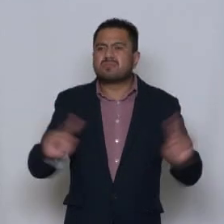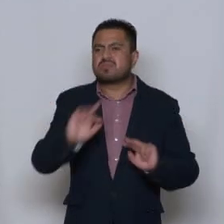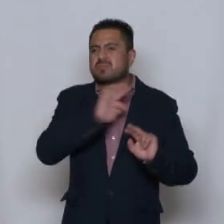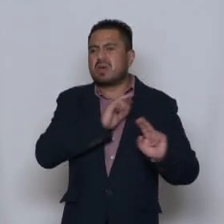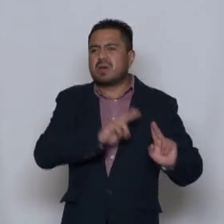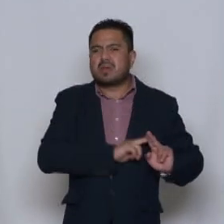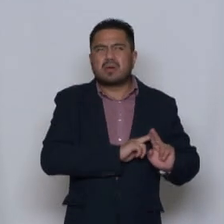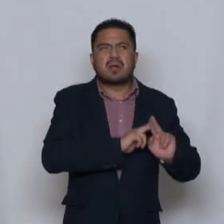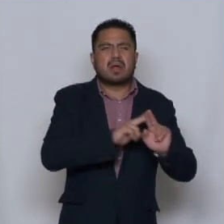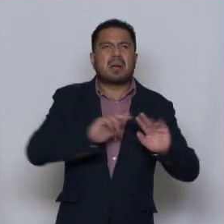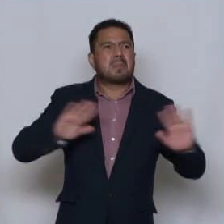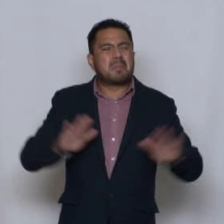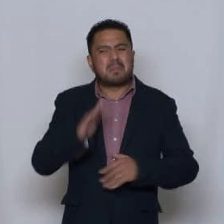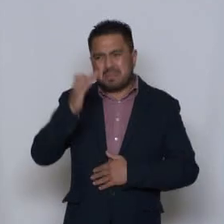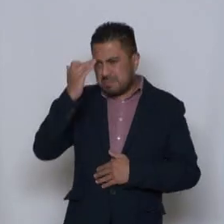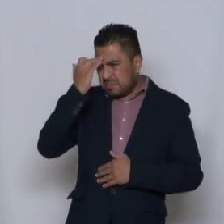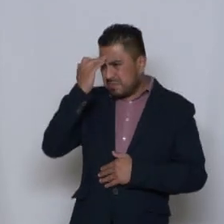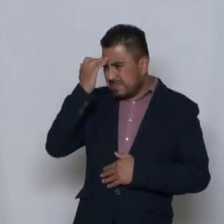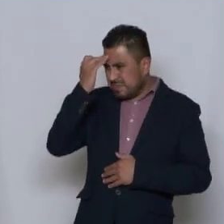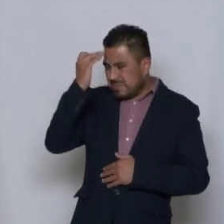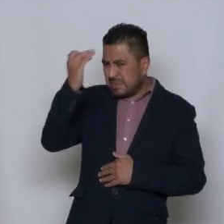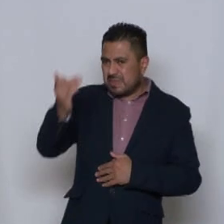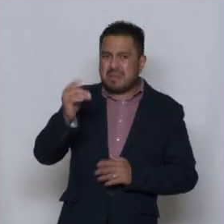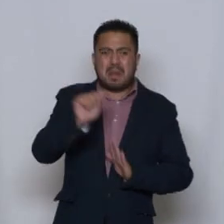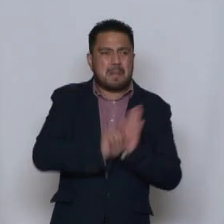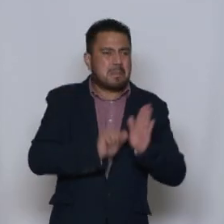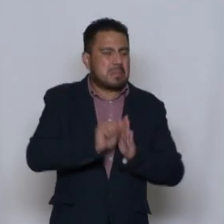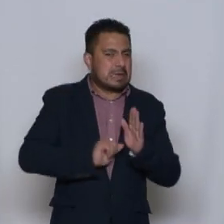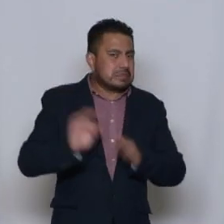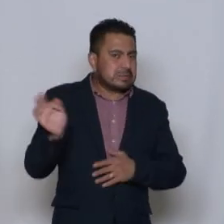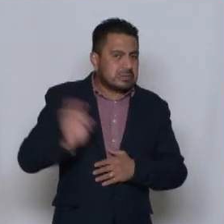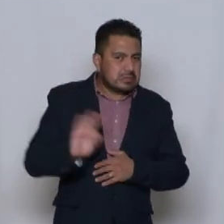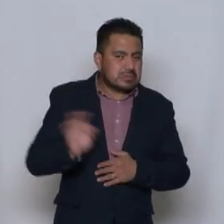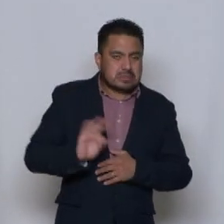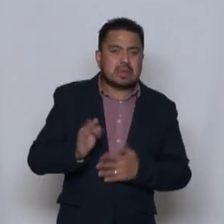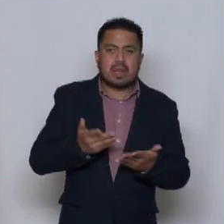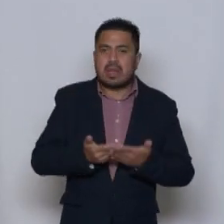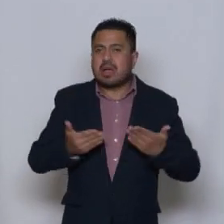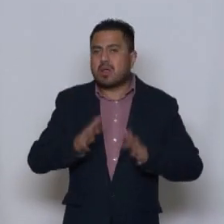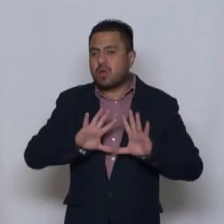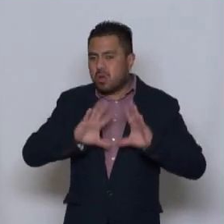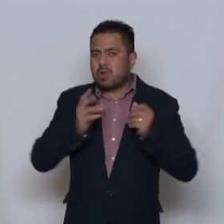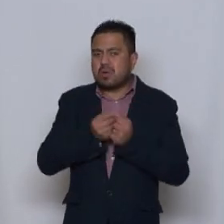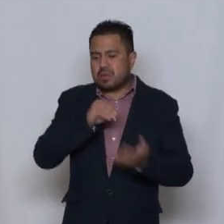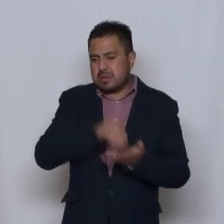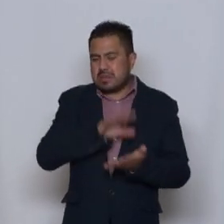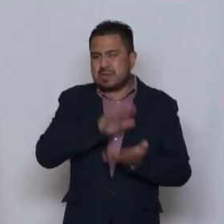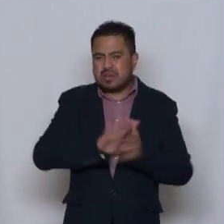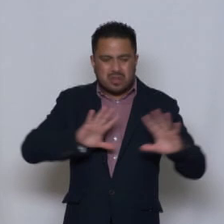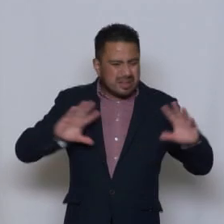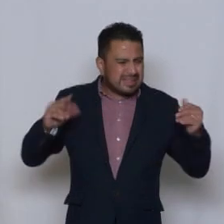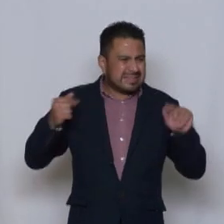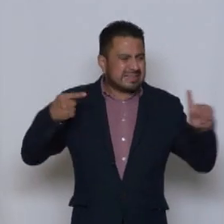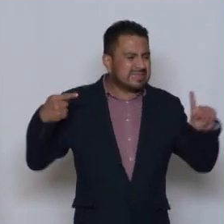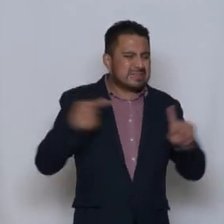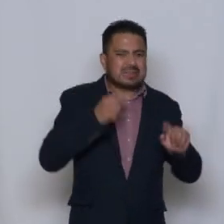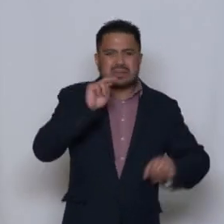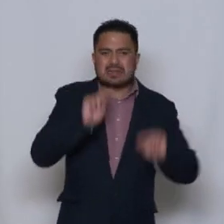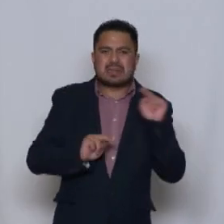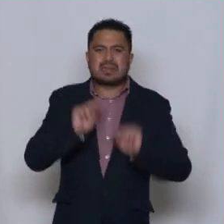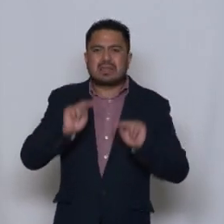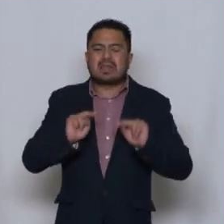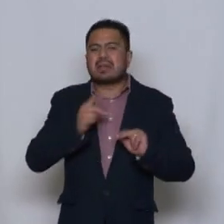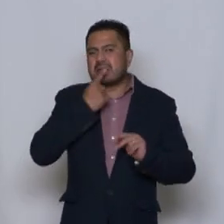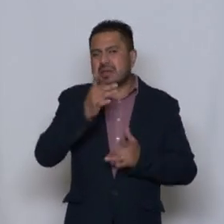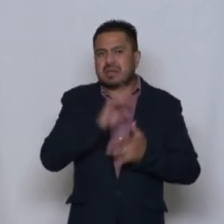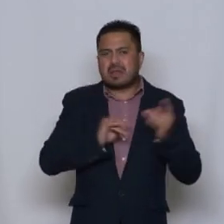el vuelo durante mucho tiempo, meses inclusive. Entonces eso sí plantea toda una serie de retos a nivel